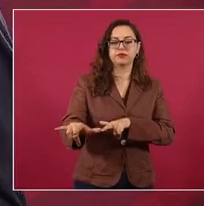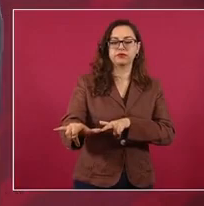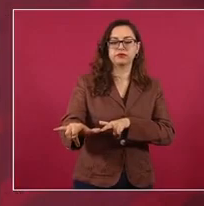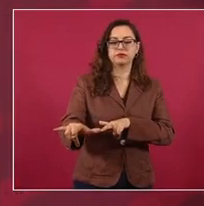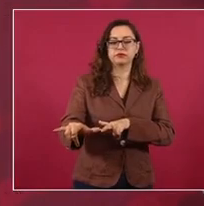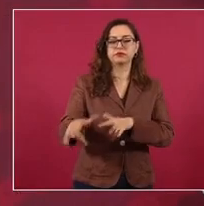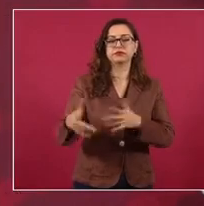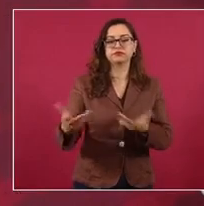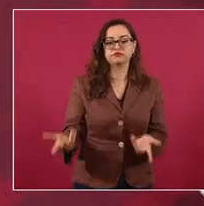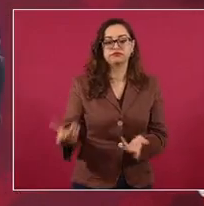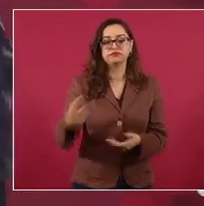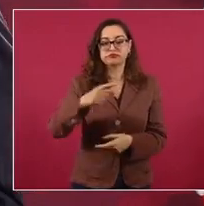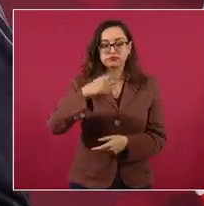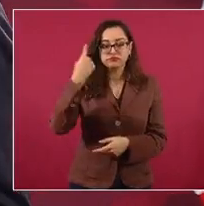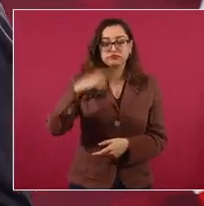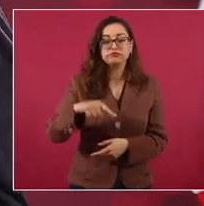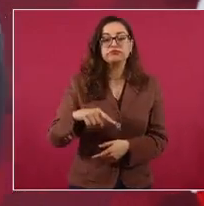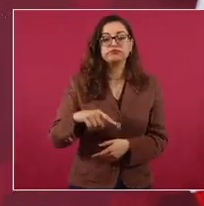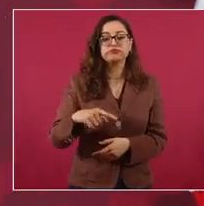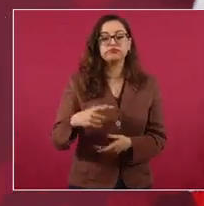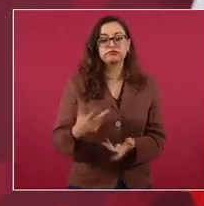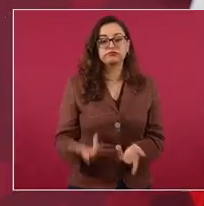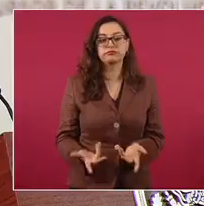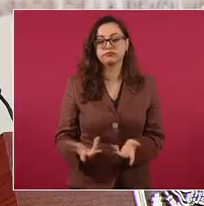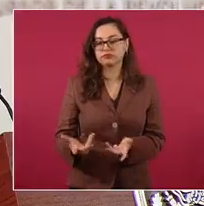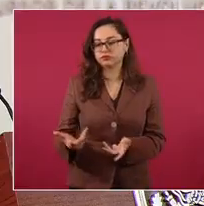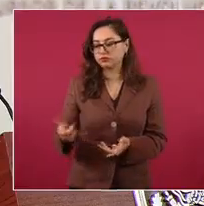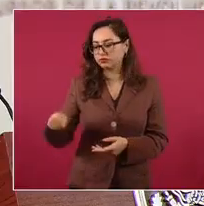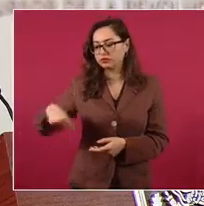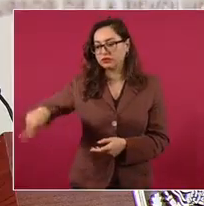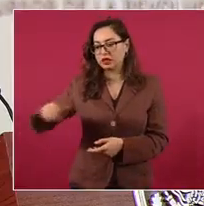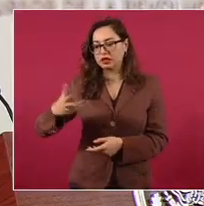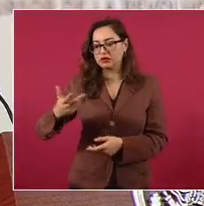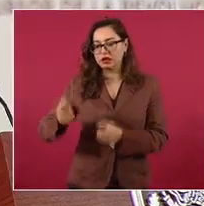a entregarles las tortas que traían.